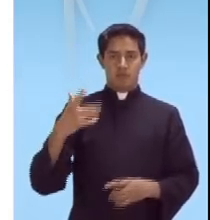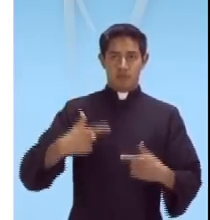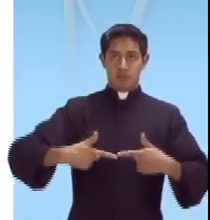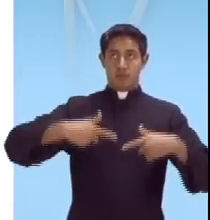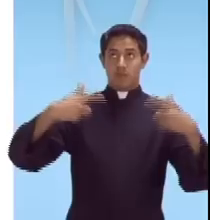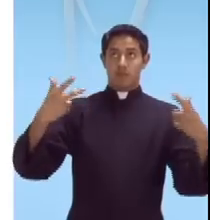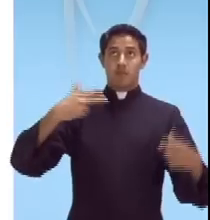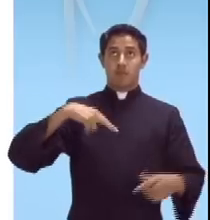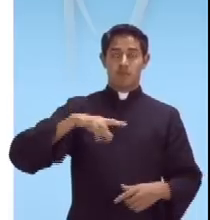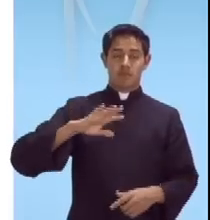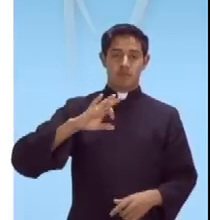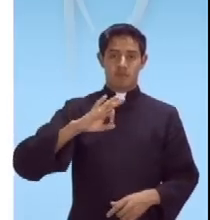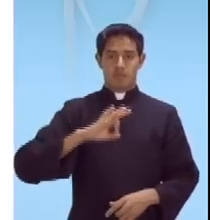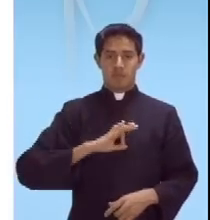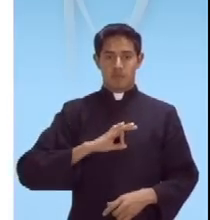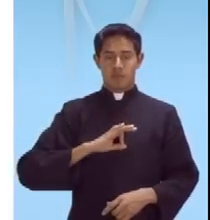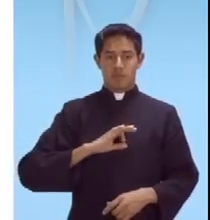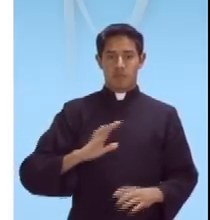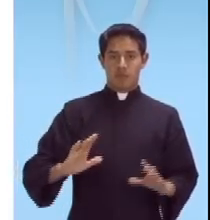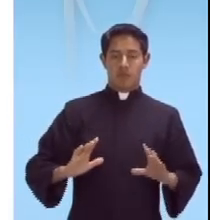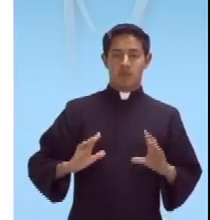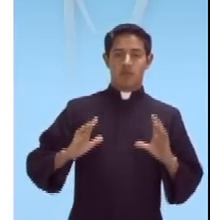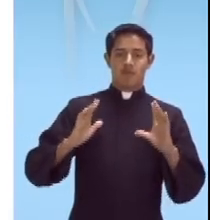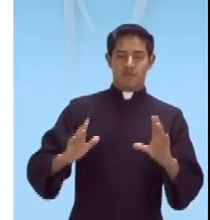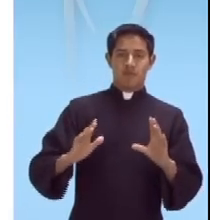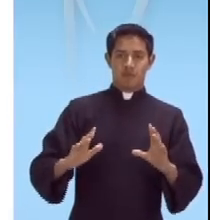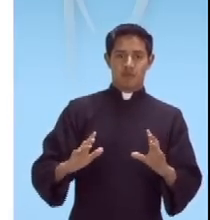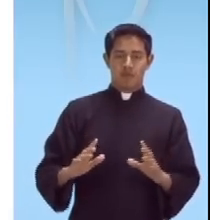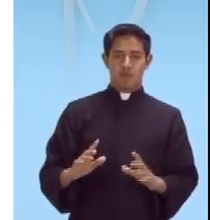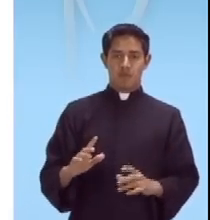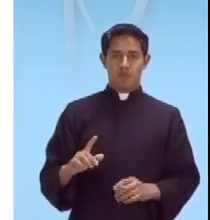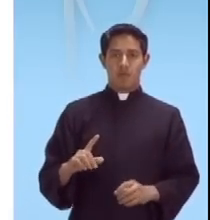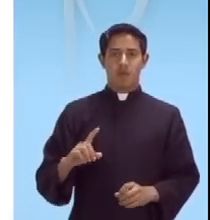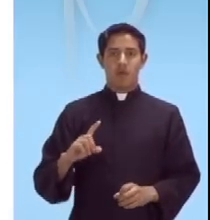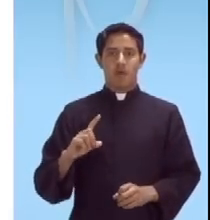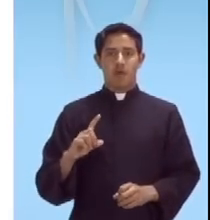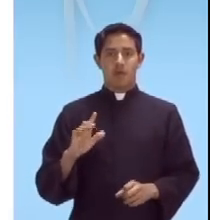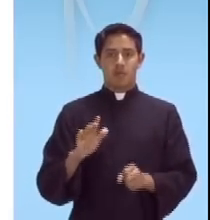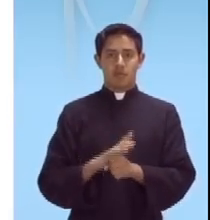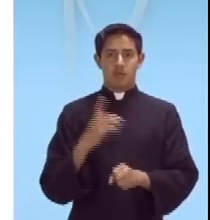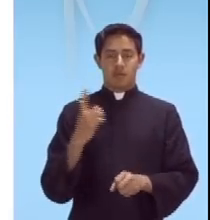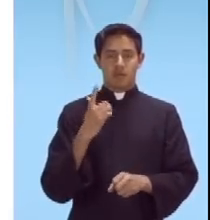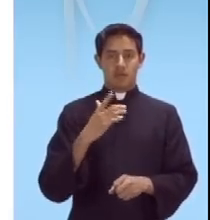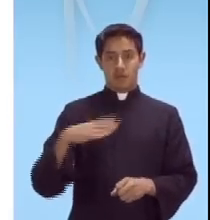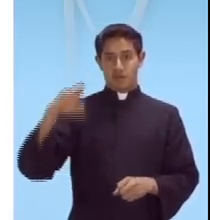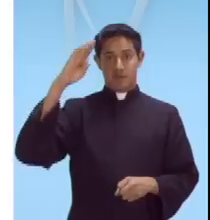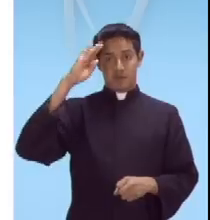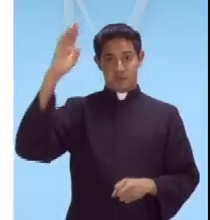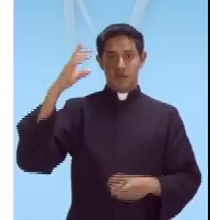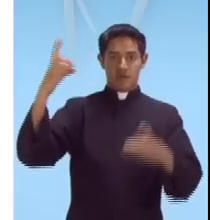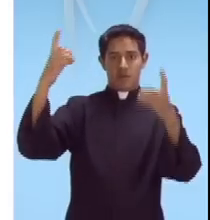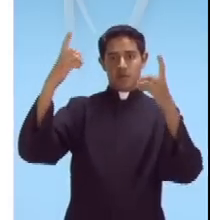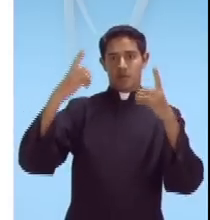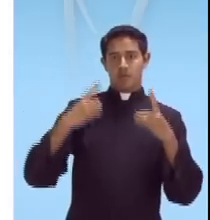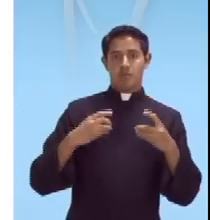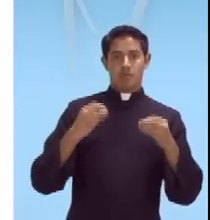deseo que Dios nos va a infundir muchas cualidades para ir al encuentro de los